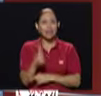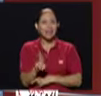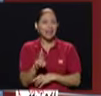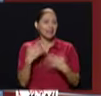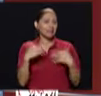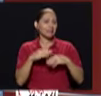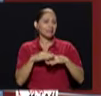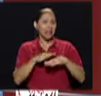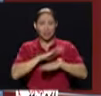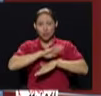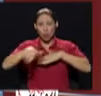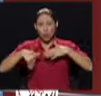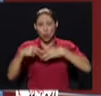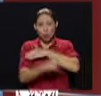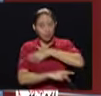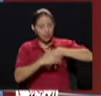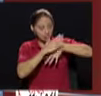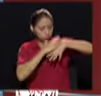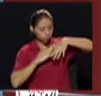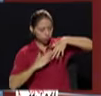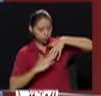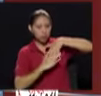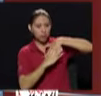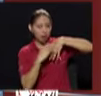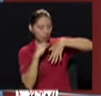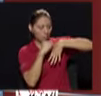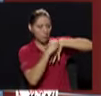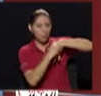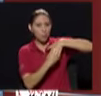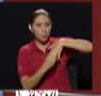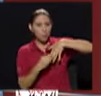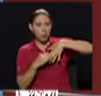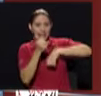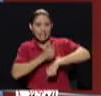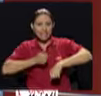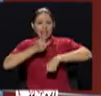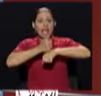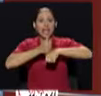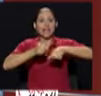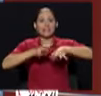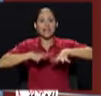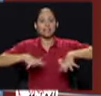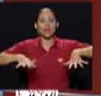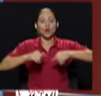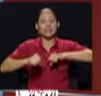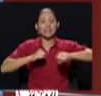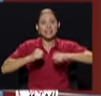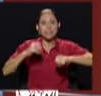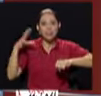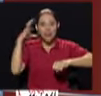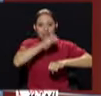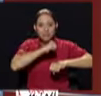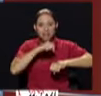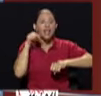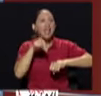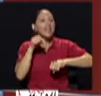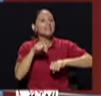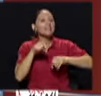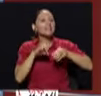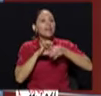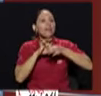estaciones sísmicas colocadas a lo largo y ancho del país. Y esto pues ha llevado un trabajo conjunto. ¿Cuál es la importancia de estas redes